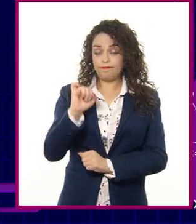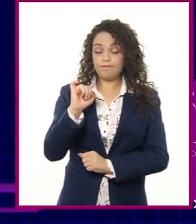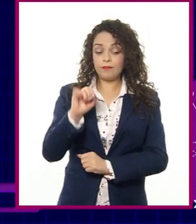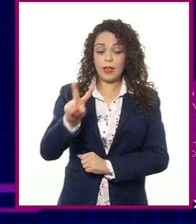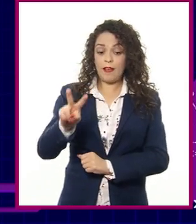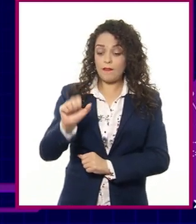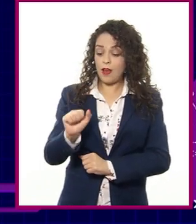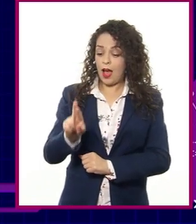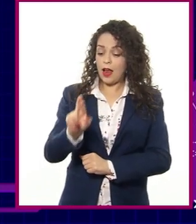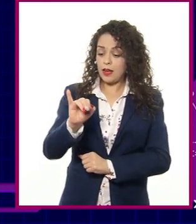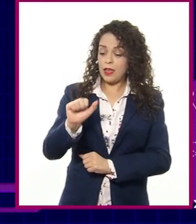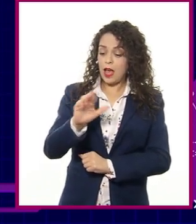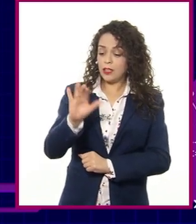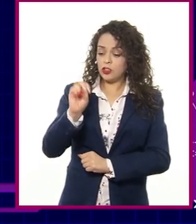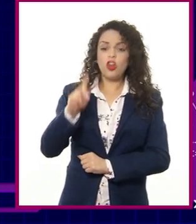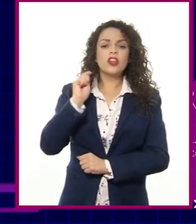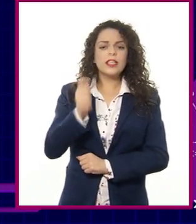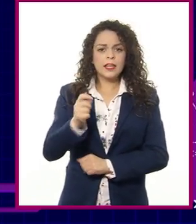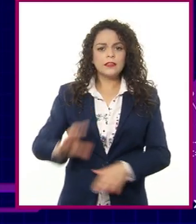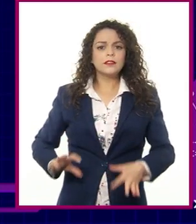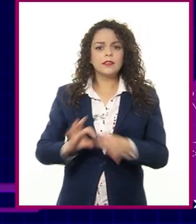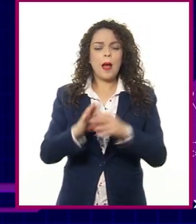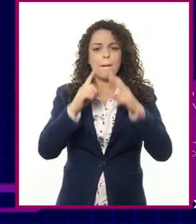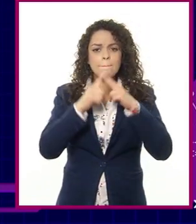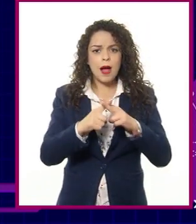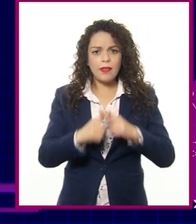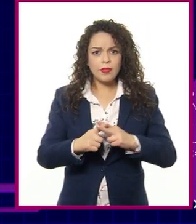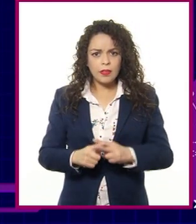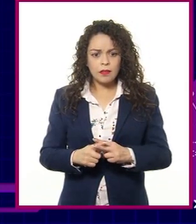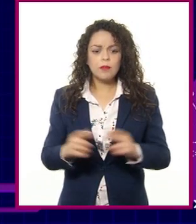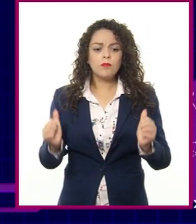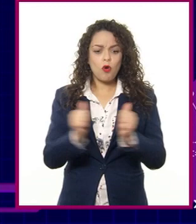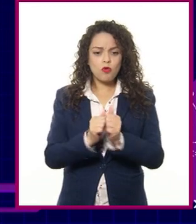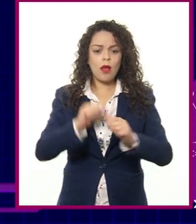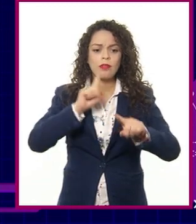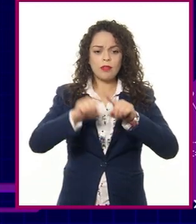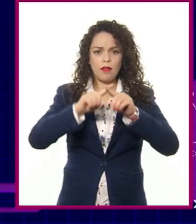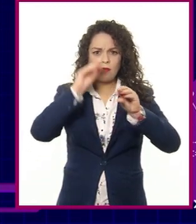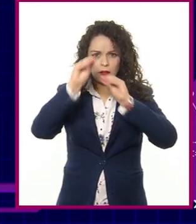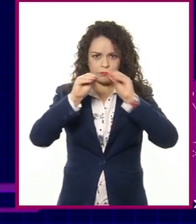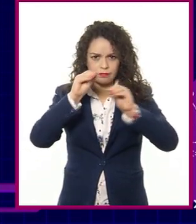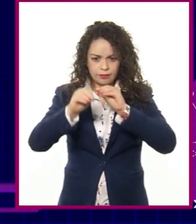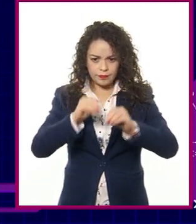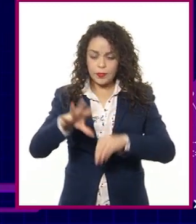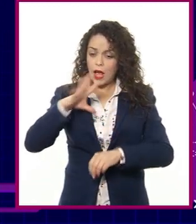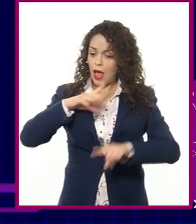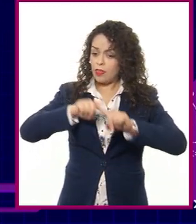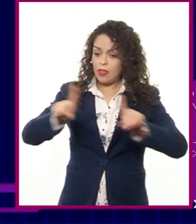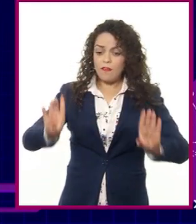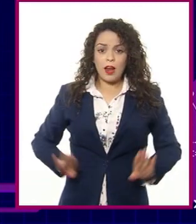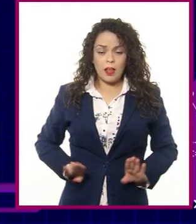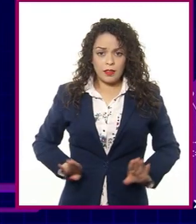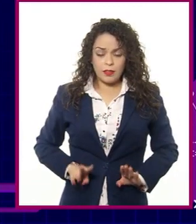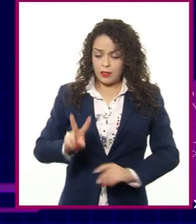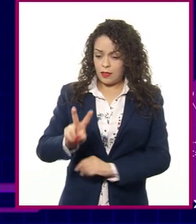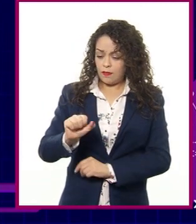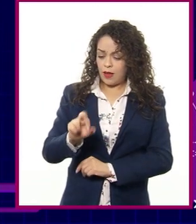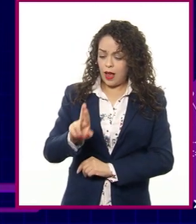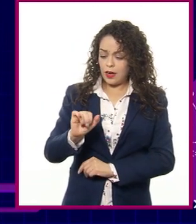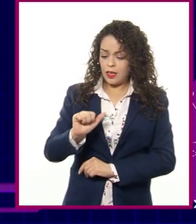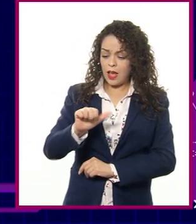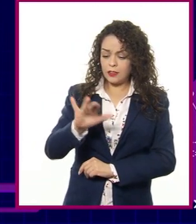variación es una relación matemática que se establece entre variables. Se tienen diferentes tipos de variaciones, como